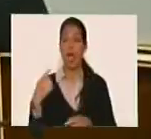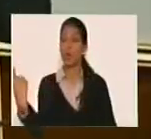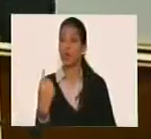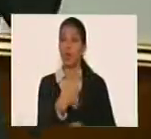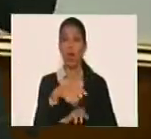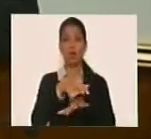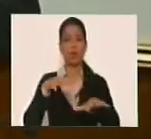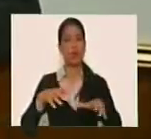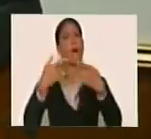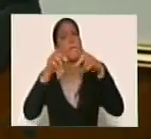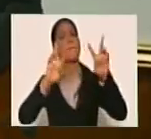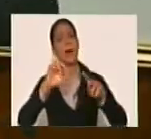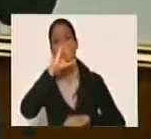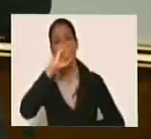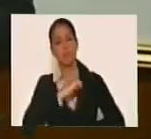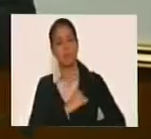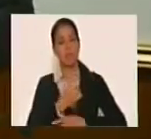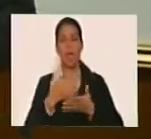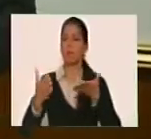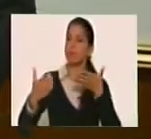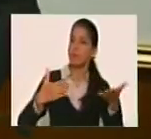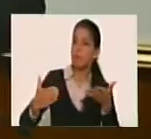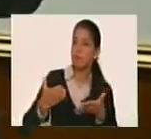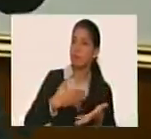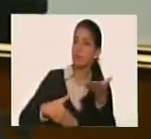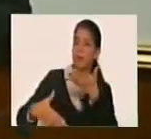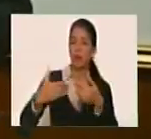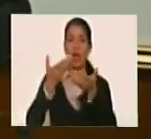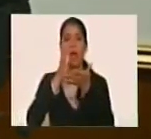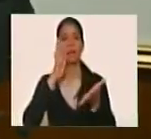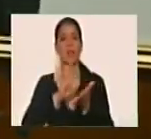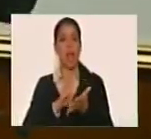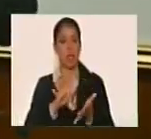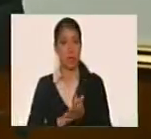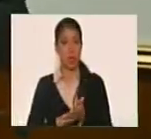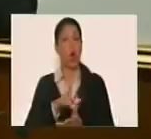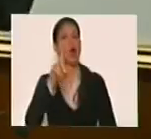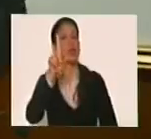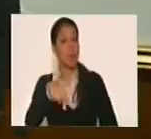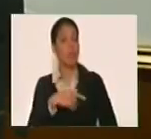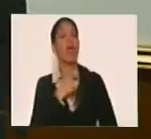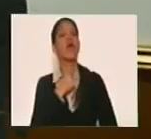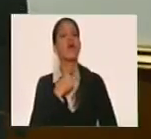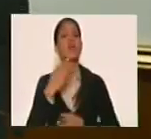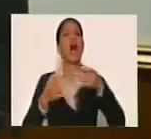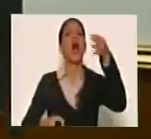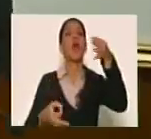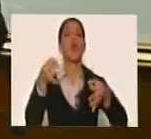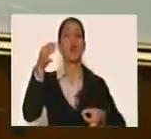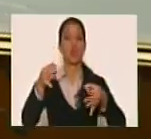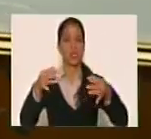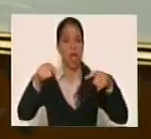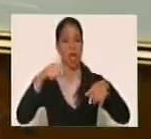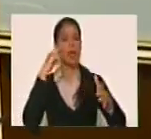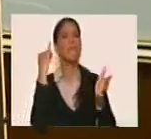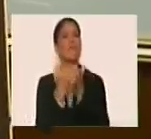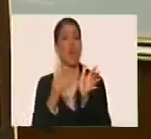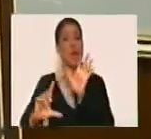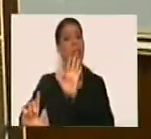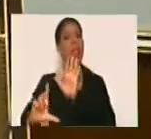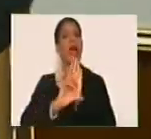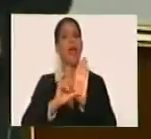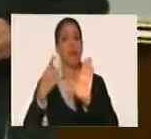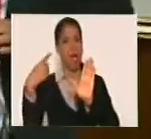venezolanas somos, gente de paz, de armonía, de tranquilidad, pero también de justicia, y aquí está expresado en esta ley. Muchas